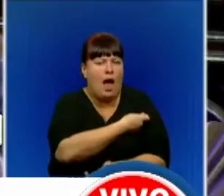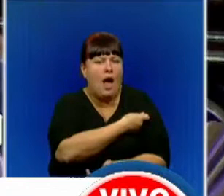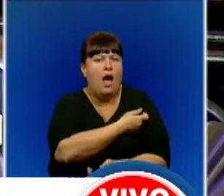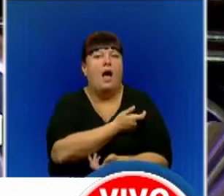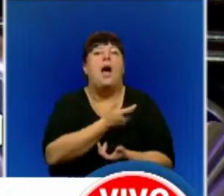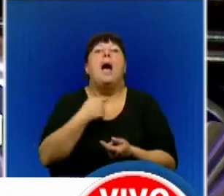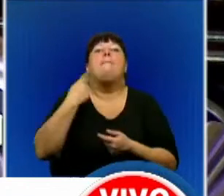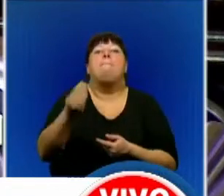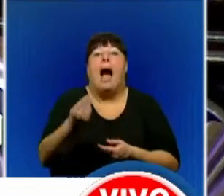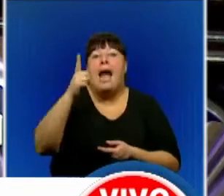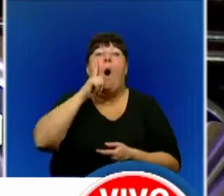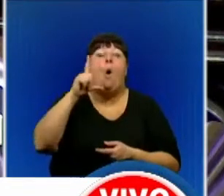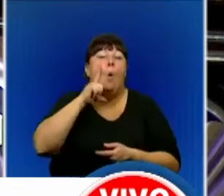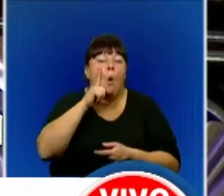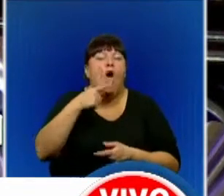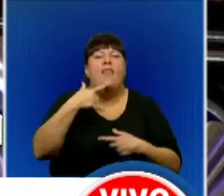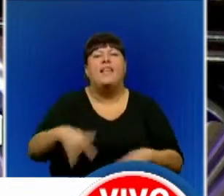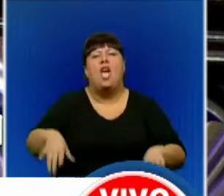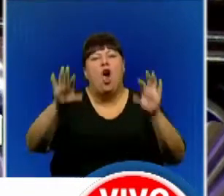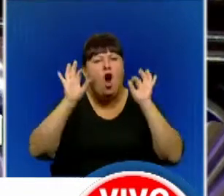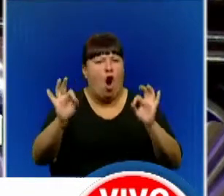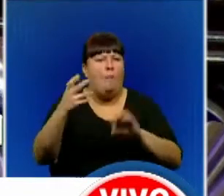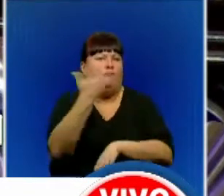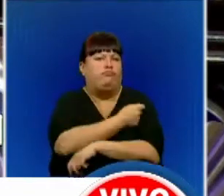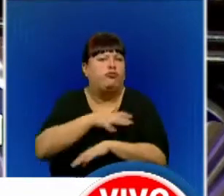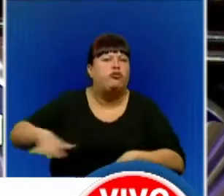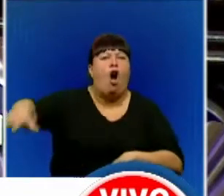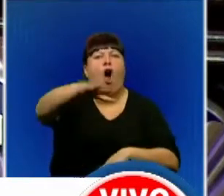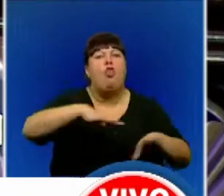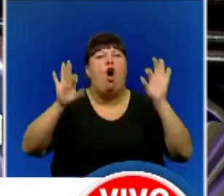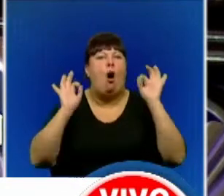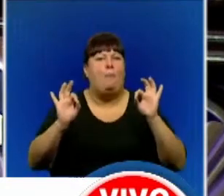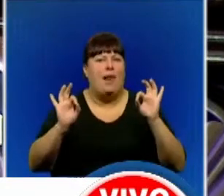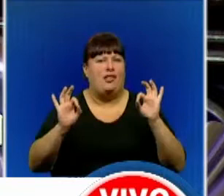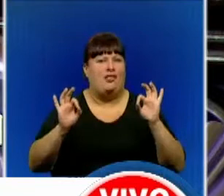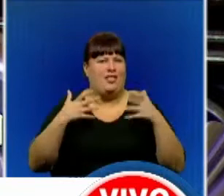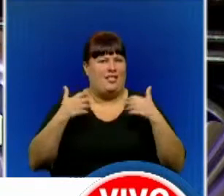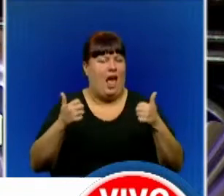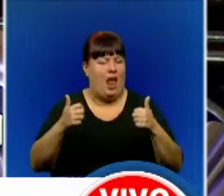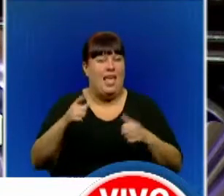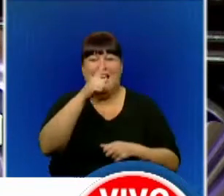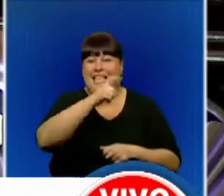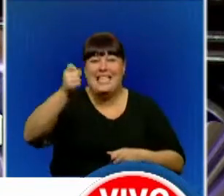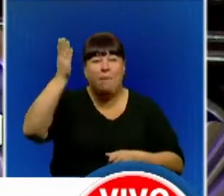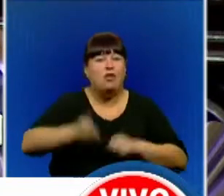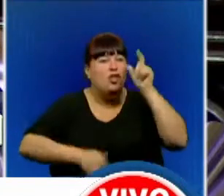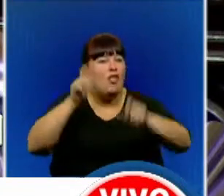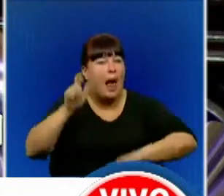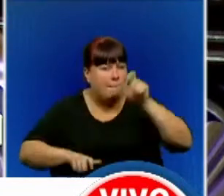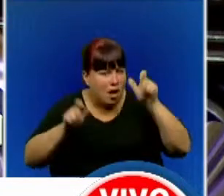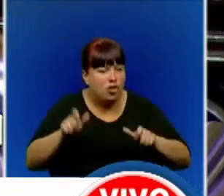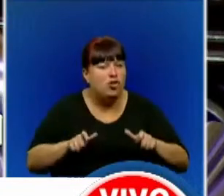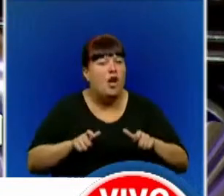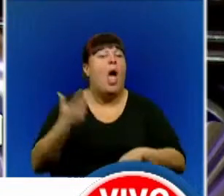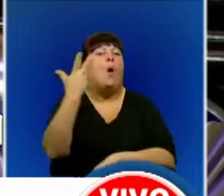y para el mes de julio vamos a tener inmunidad del rebaño y el 100% de la población va a